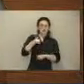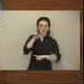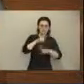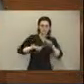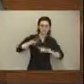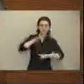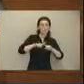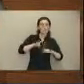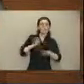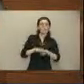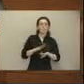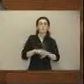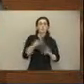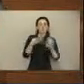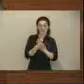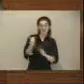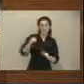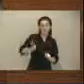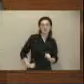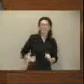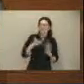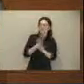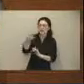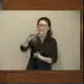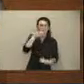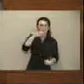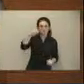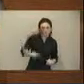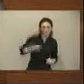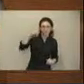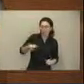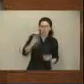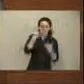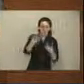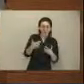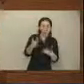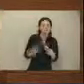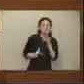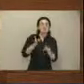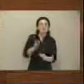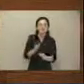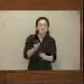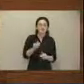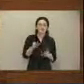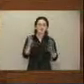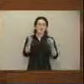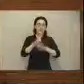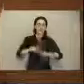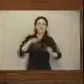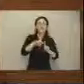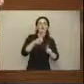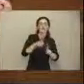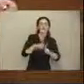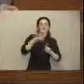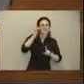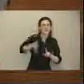porque revelaban, como decían estos profesionales, desconocimiento, y segundo porque revelaban las verdaderas intenciones, cuando se hablaba